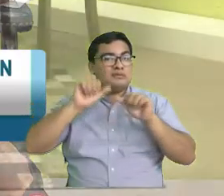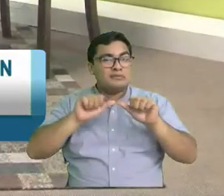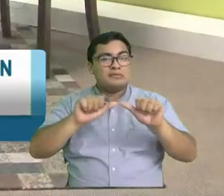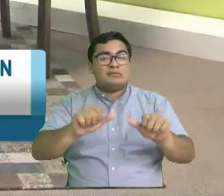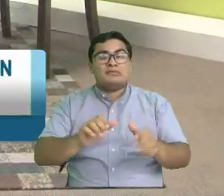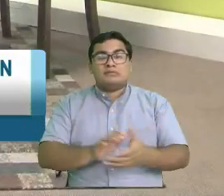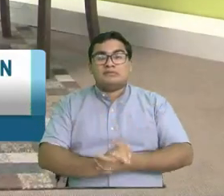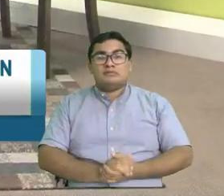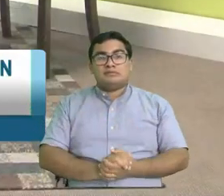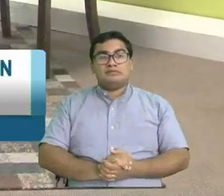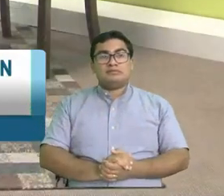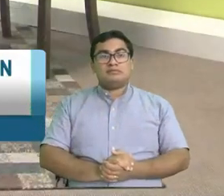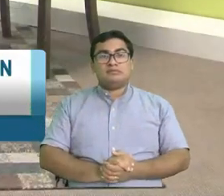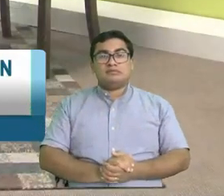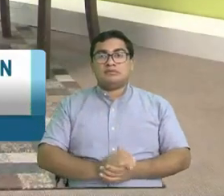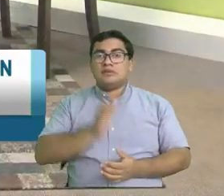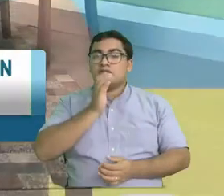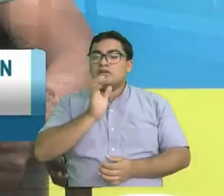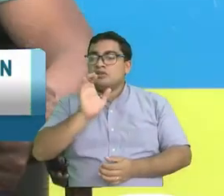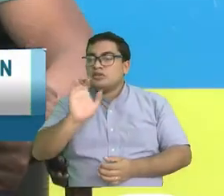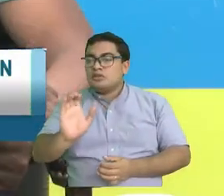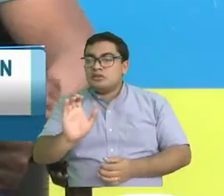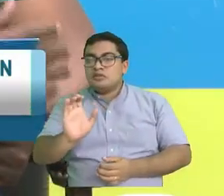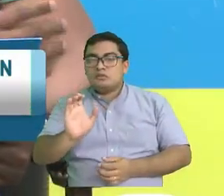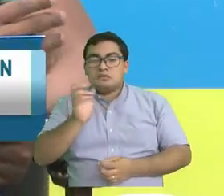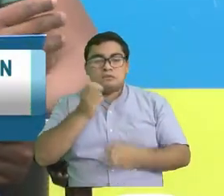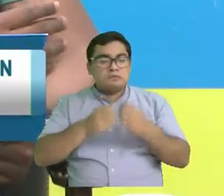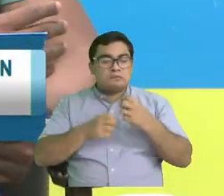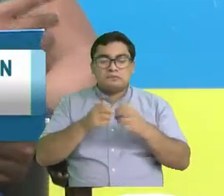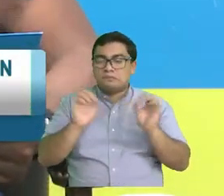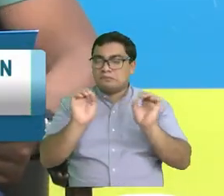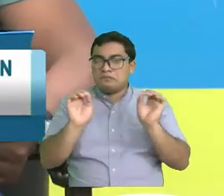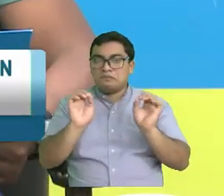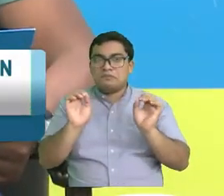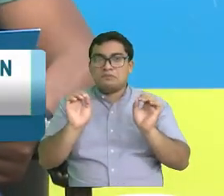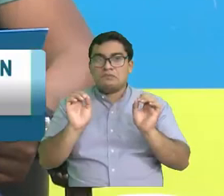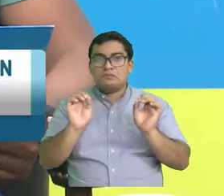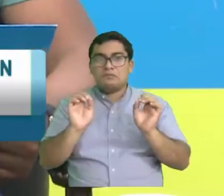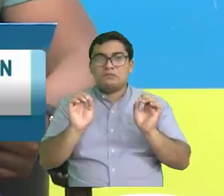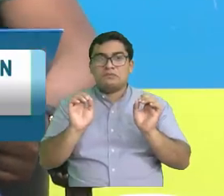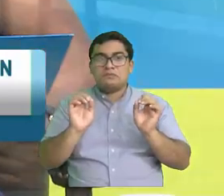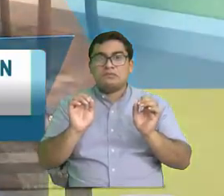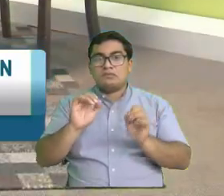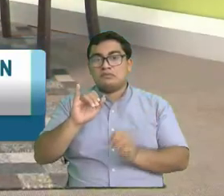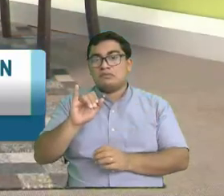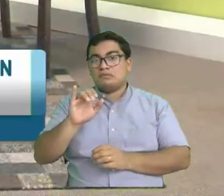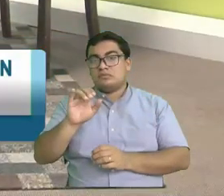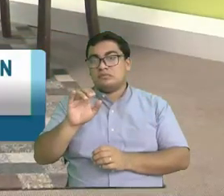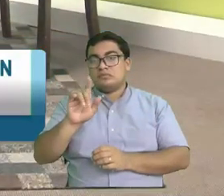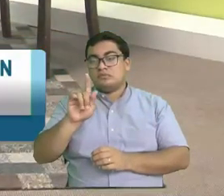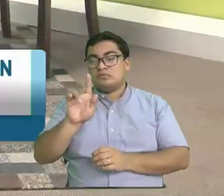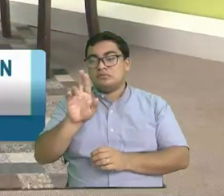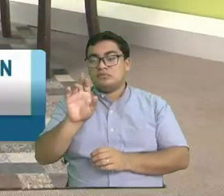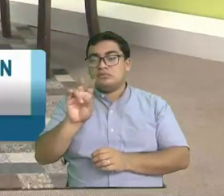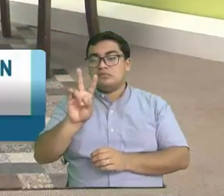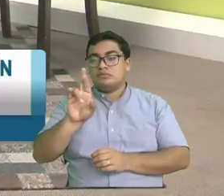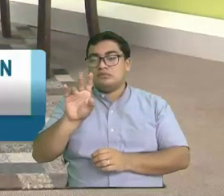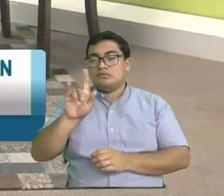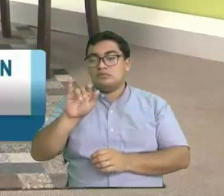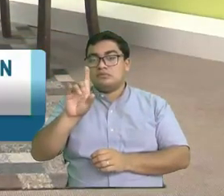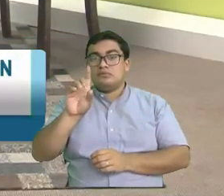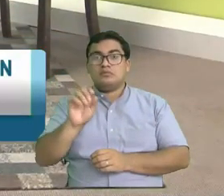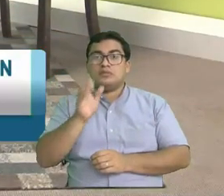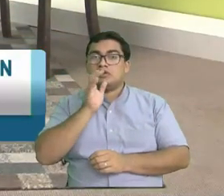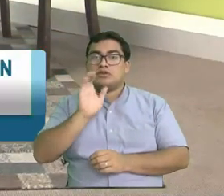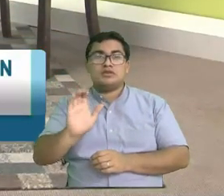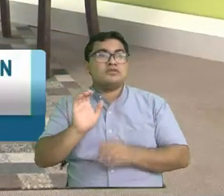de los niños que no son hiperactivos, que son, ¿cómo se llama la palabra? Introvertidos. Introvertidos. ¿Cuál es el tratamiento para